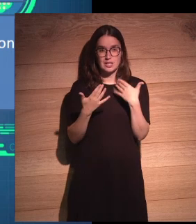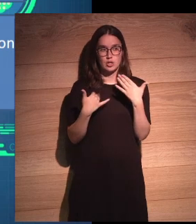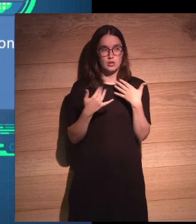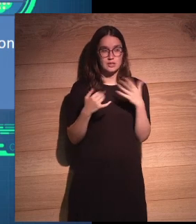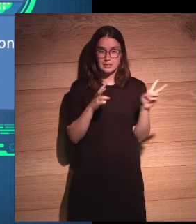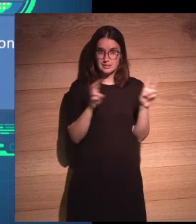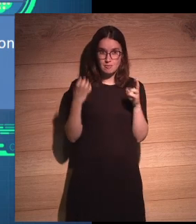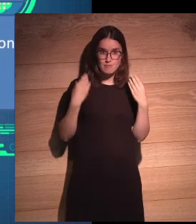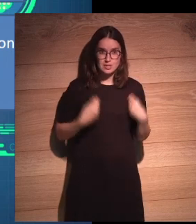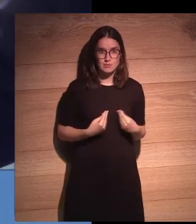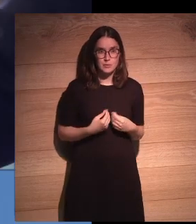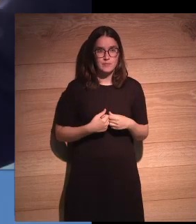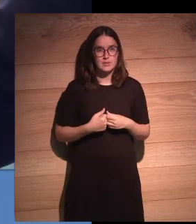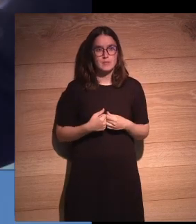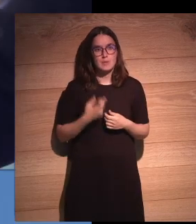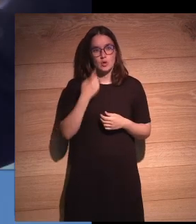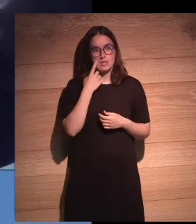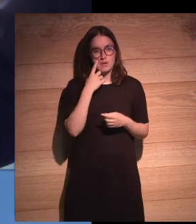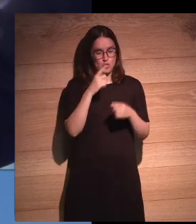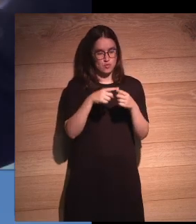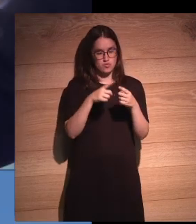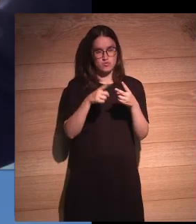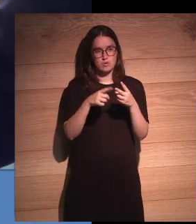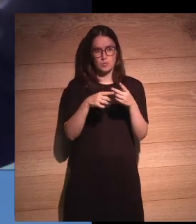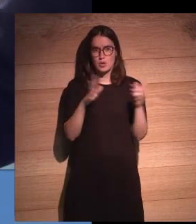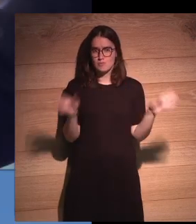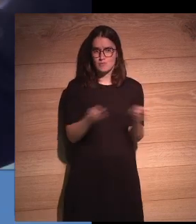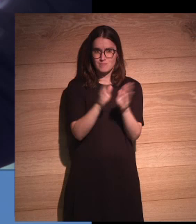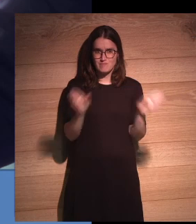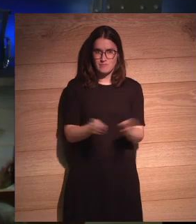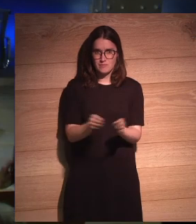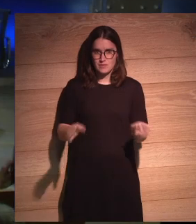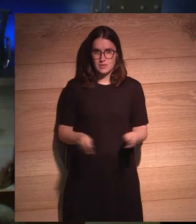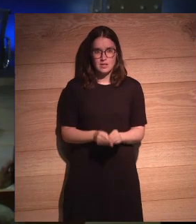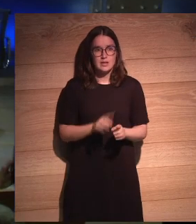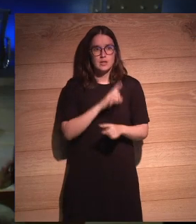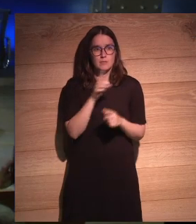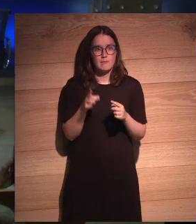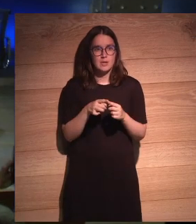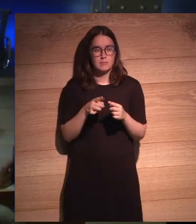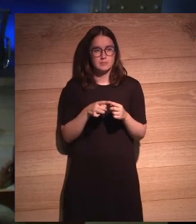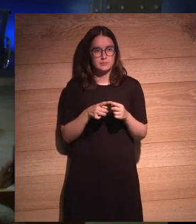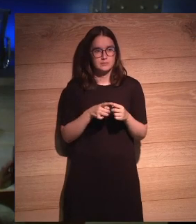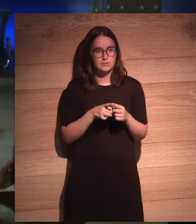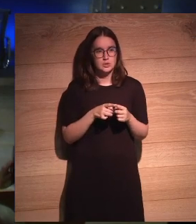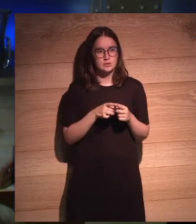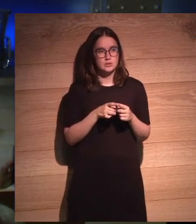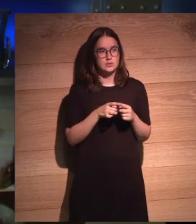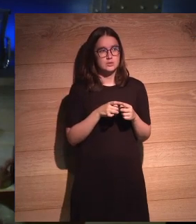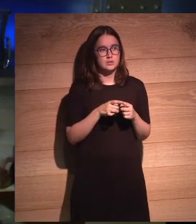sobre este tema? Vamos a ver uno por uno de forma muy resumida. El primero